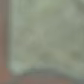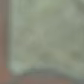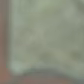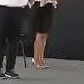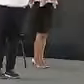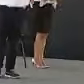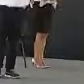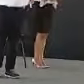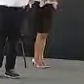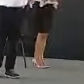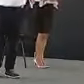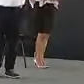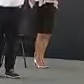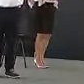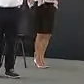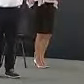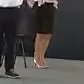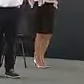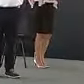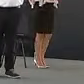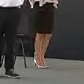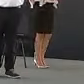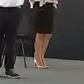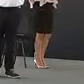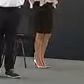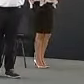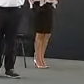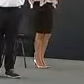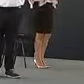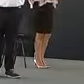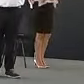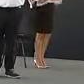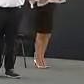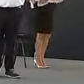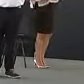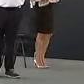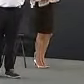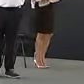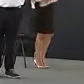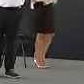a todos su amable asistencia, deseándoles que pasen una excelente tarde.